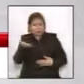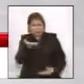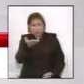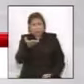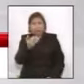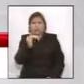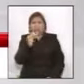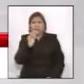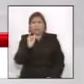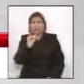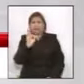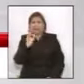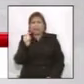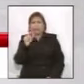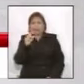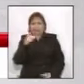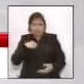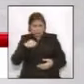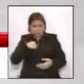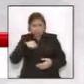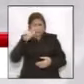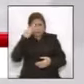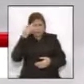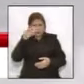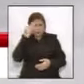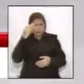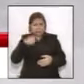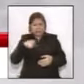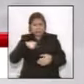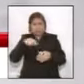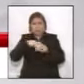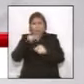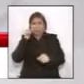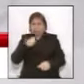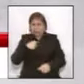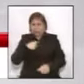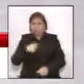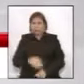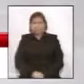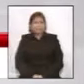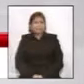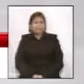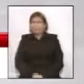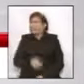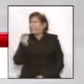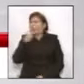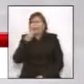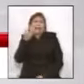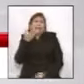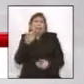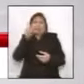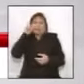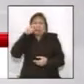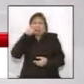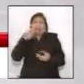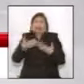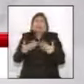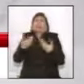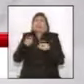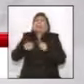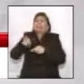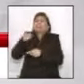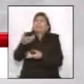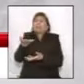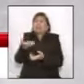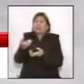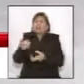Figueredo. Porque él sabe que yo voy a renunciar. Él sabe que yo soy la que me voy a ir. Es que no es cuando te dé la gana que puedes... O sea, ¿cuándo quiere usted que renuncie hoy